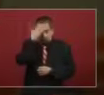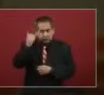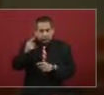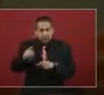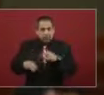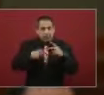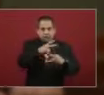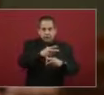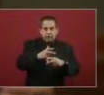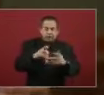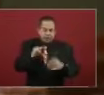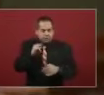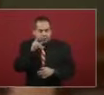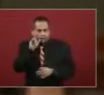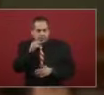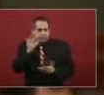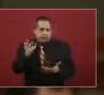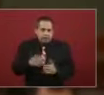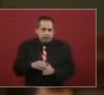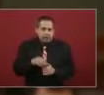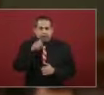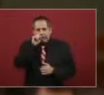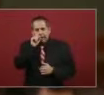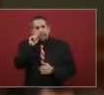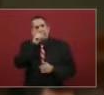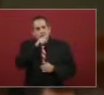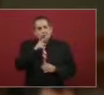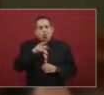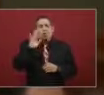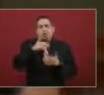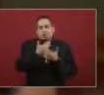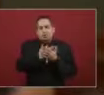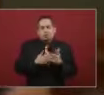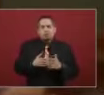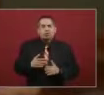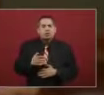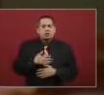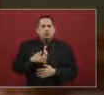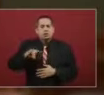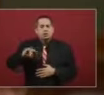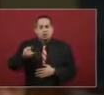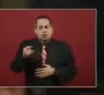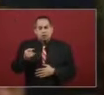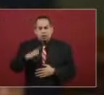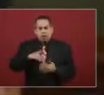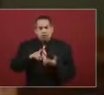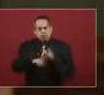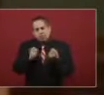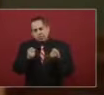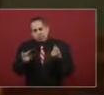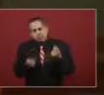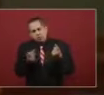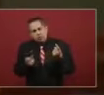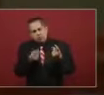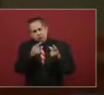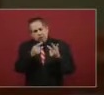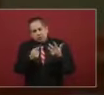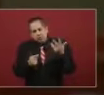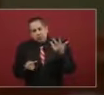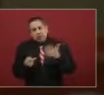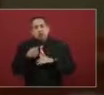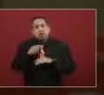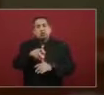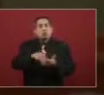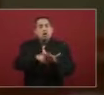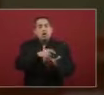que usted iba a Tijuana mañana, pues sino también allá lo hubiera esperado. Bueno, en Tijuana hay muchas preguntas, señor, sobre todo porque se trata de una